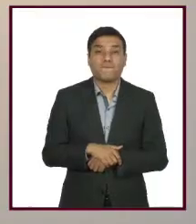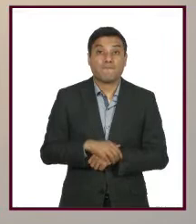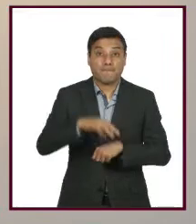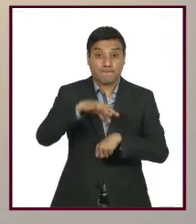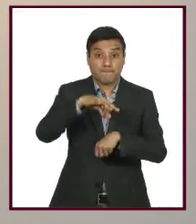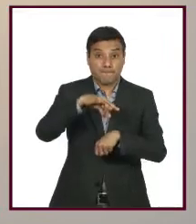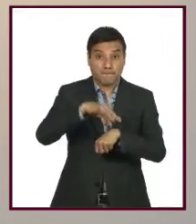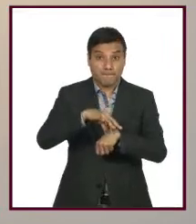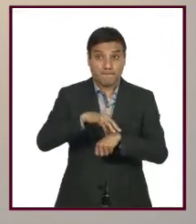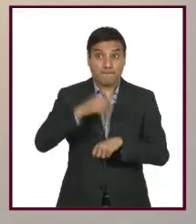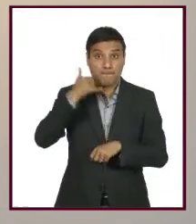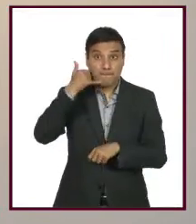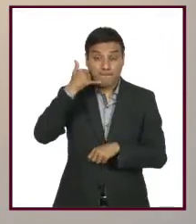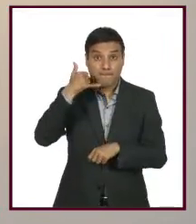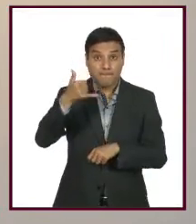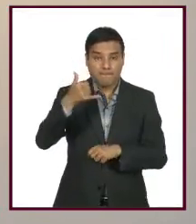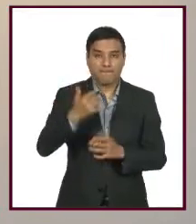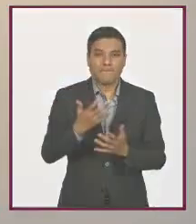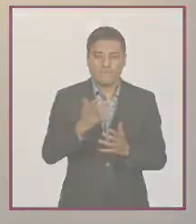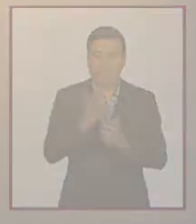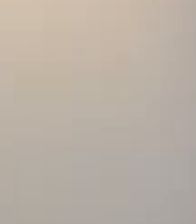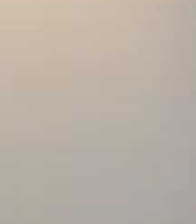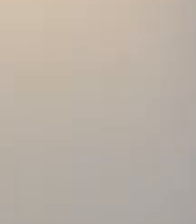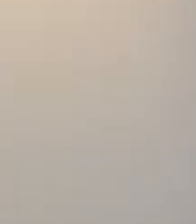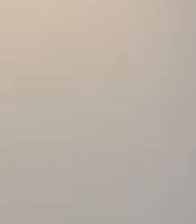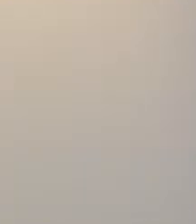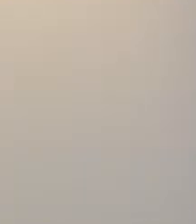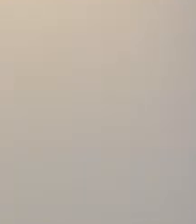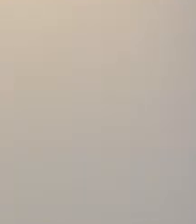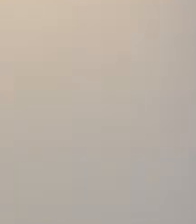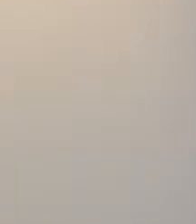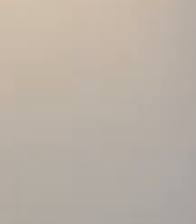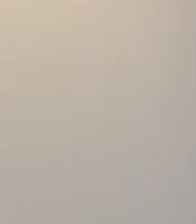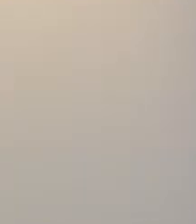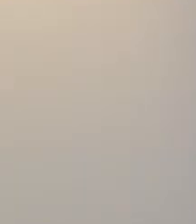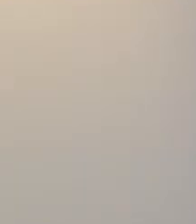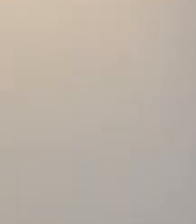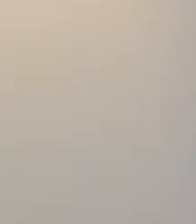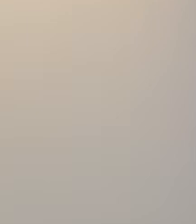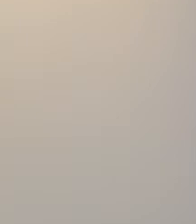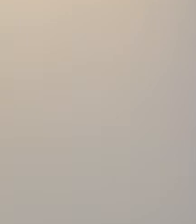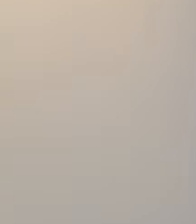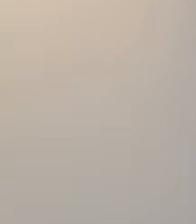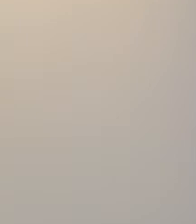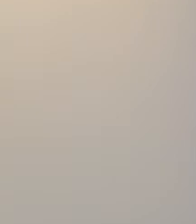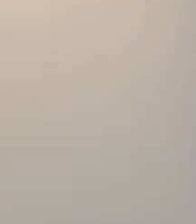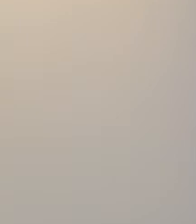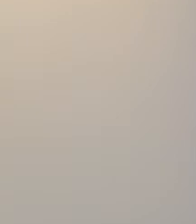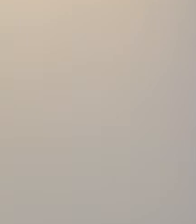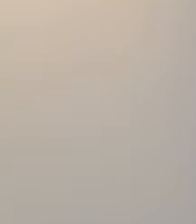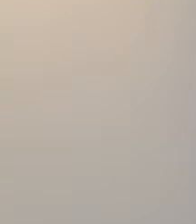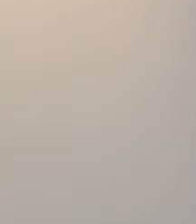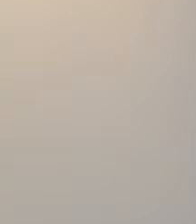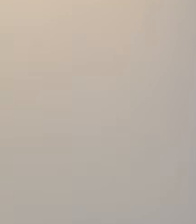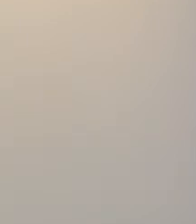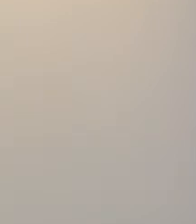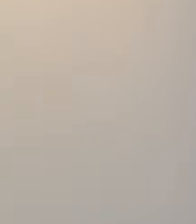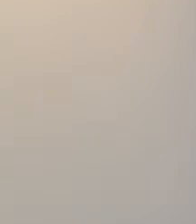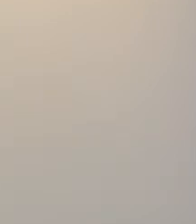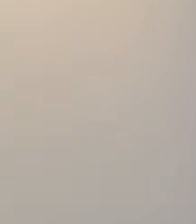es importante identificar el caso y poderlo canalizar. En el caso de menores de edad, pues